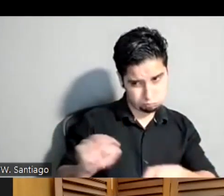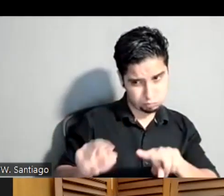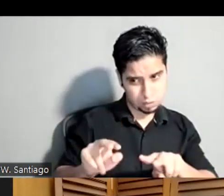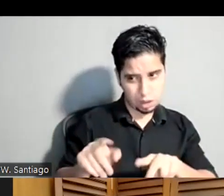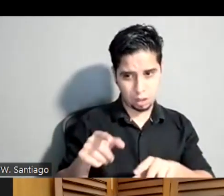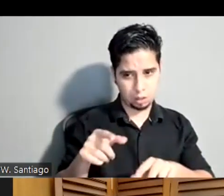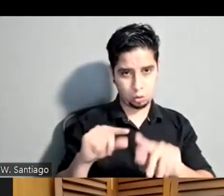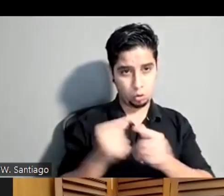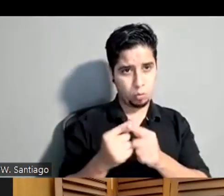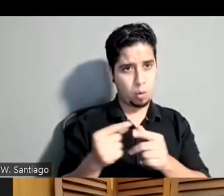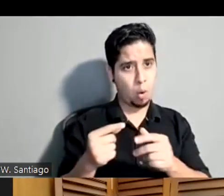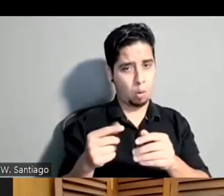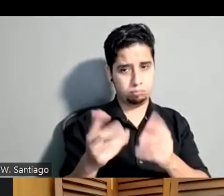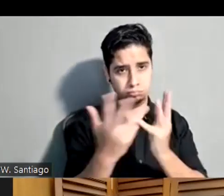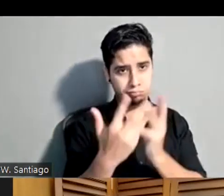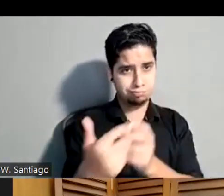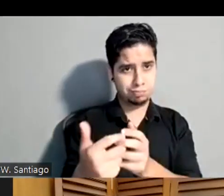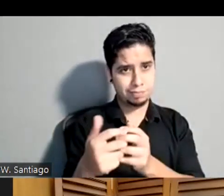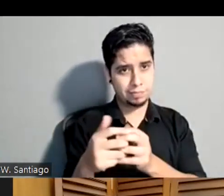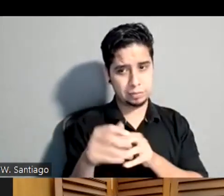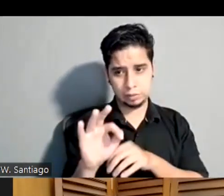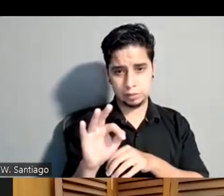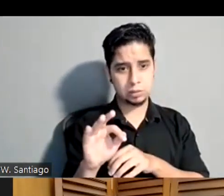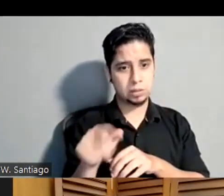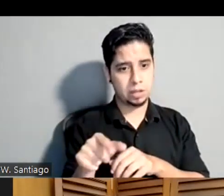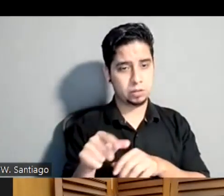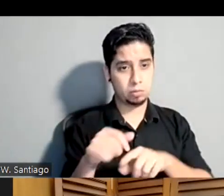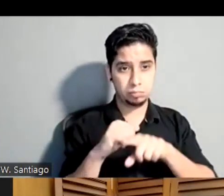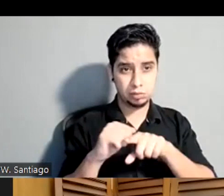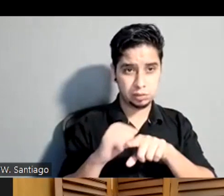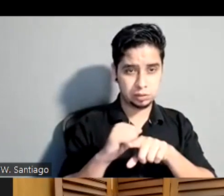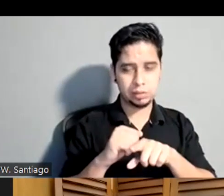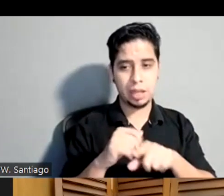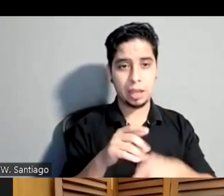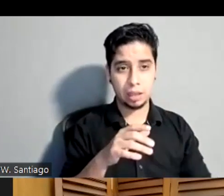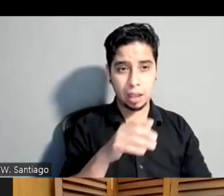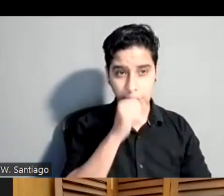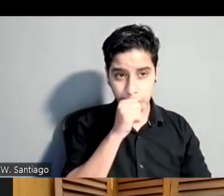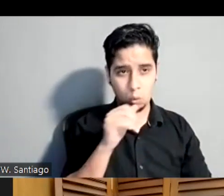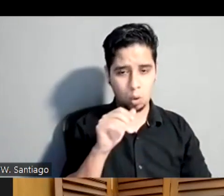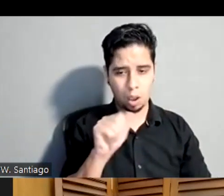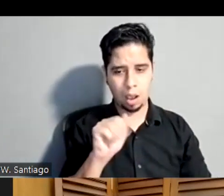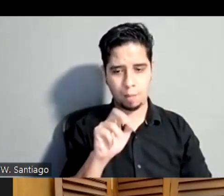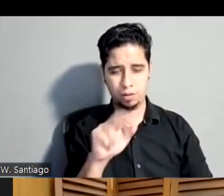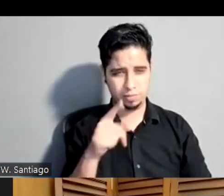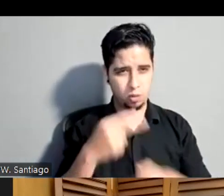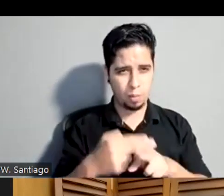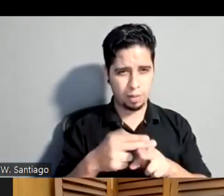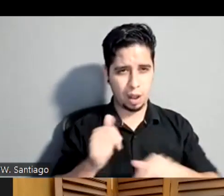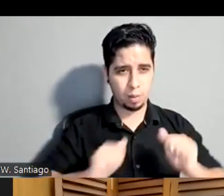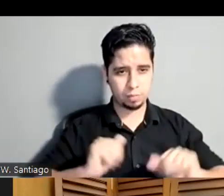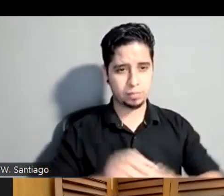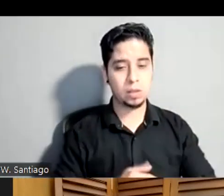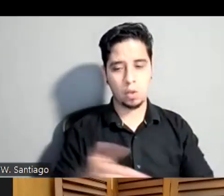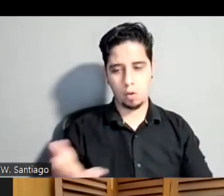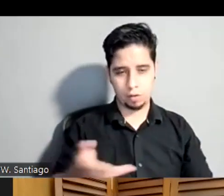hicimos nosotros en esos ensayos de Callando Amores, esas funciones de Callando Amores, y nos ofreció estar en el Ateneo con el programa